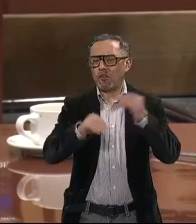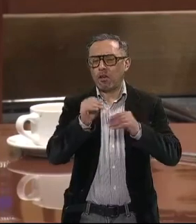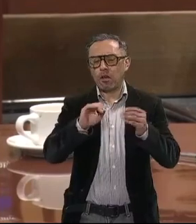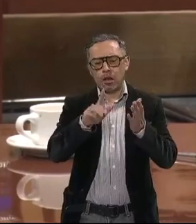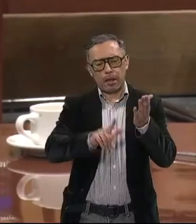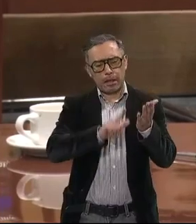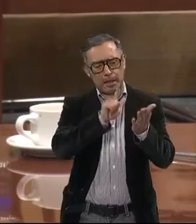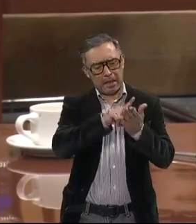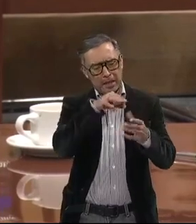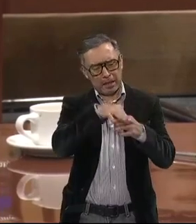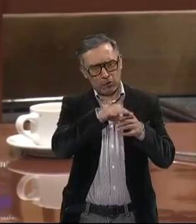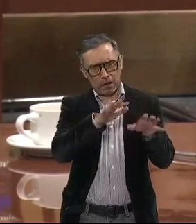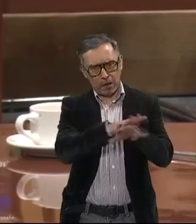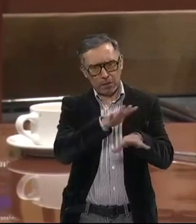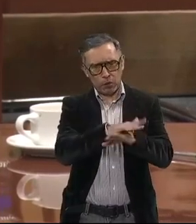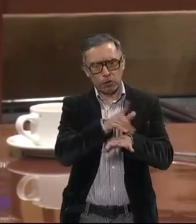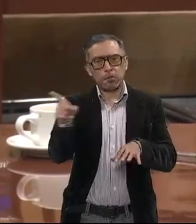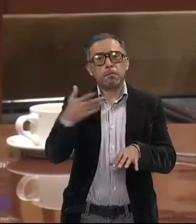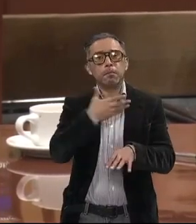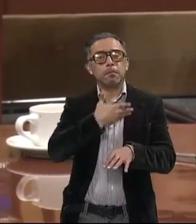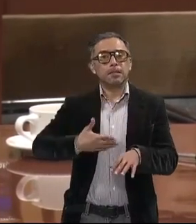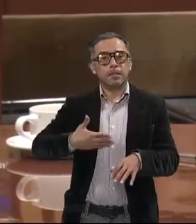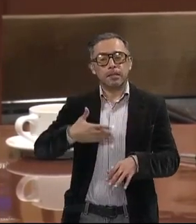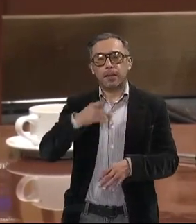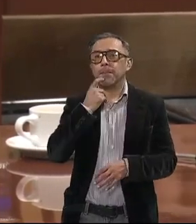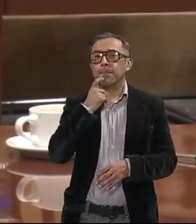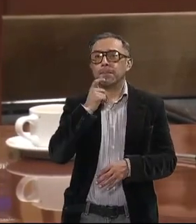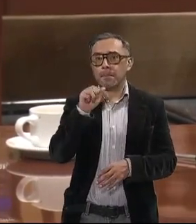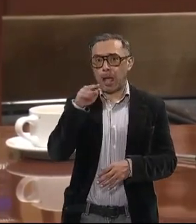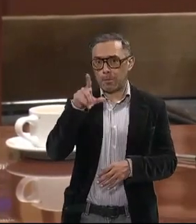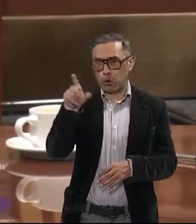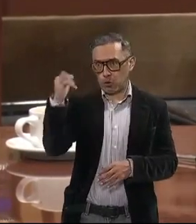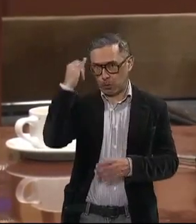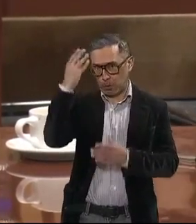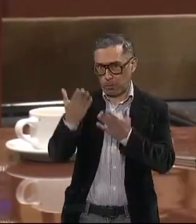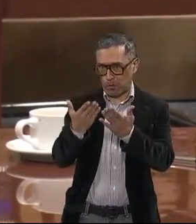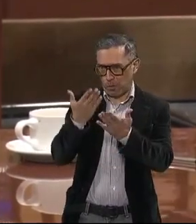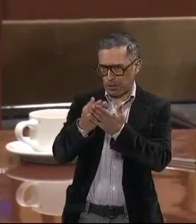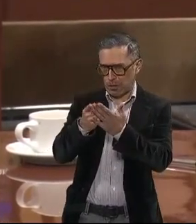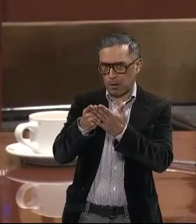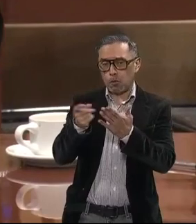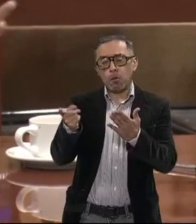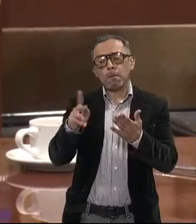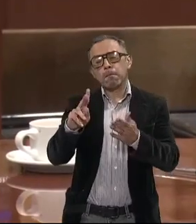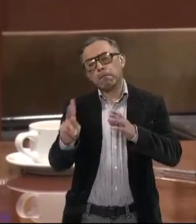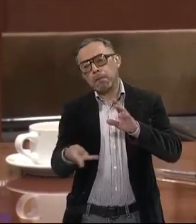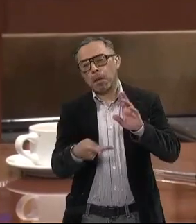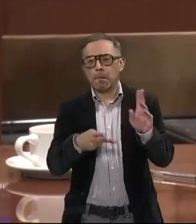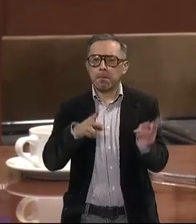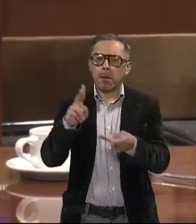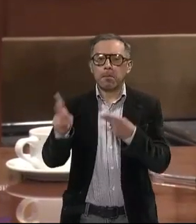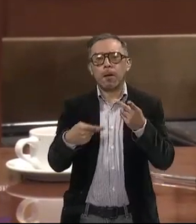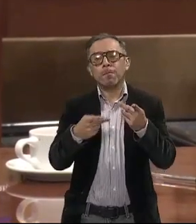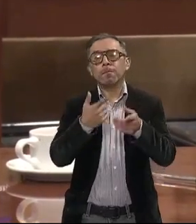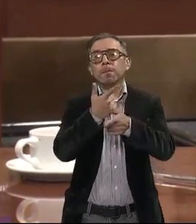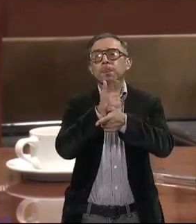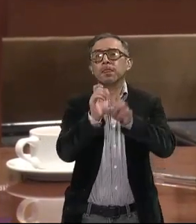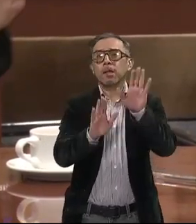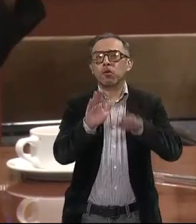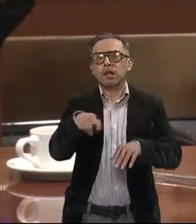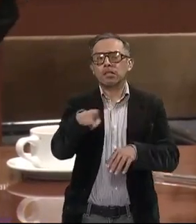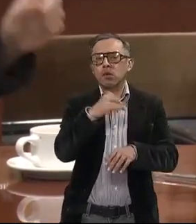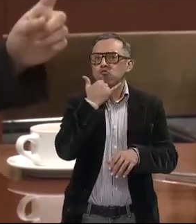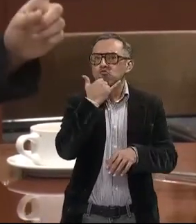propone el presidente Andrés Manuel López Obrador. Con el pretexto de que la democracia está en peligro, toda la